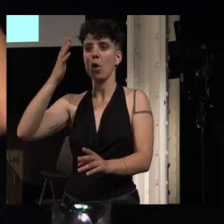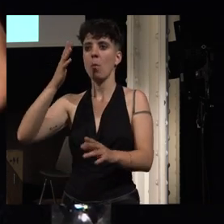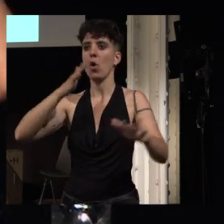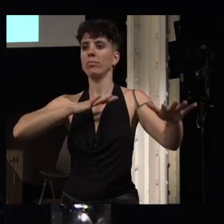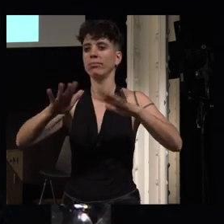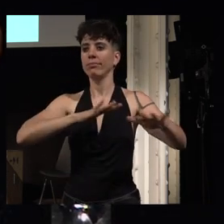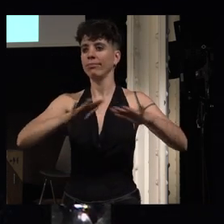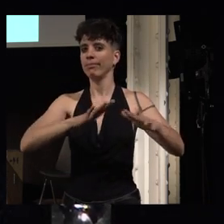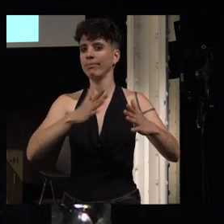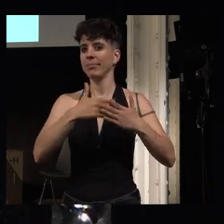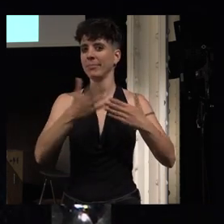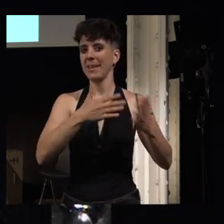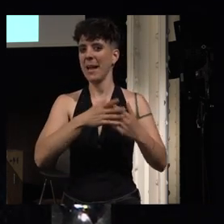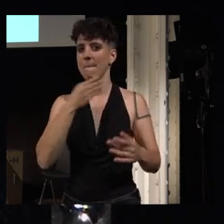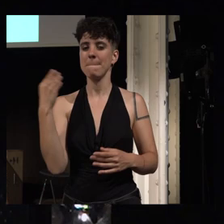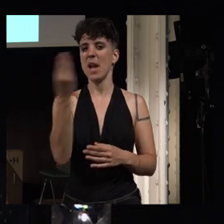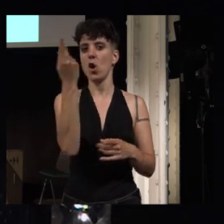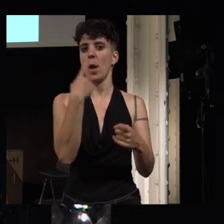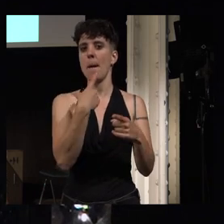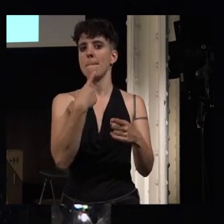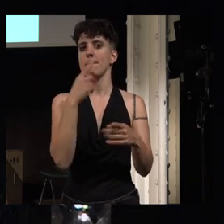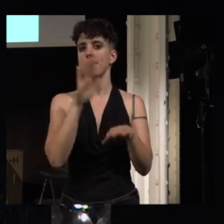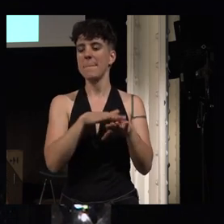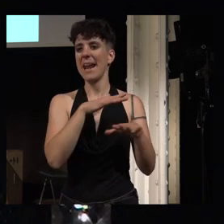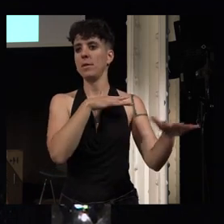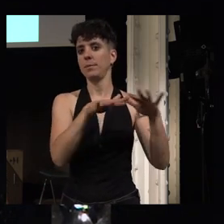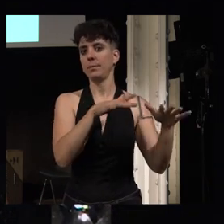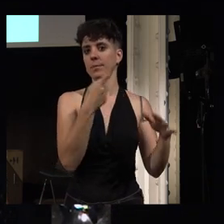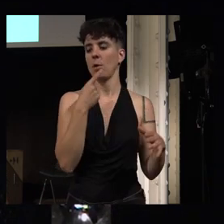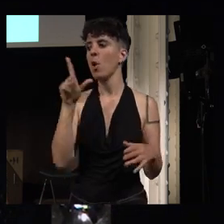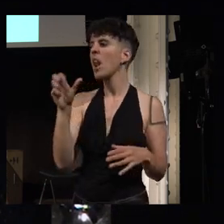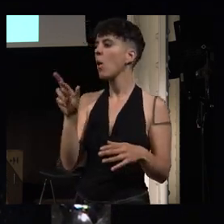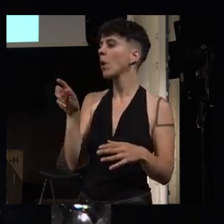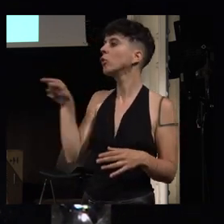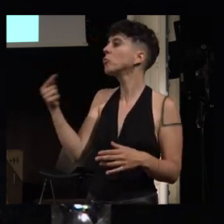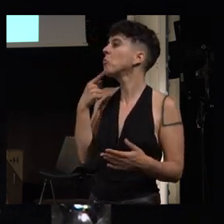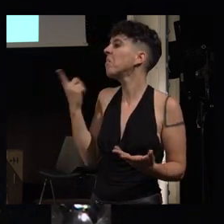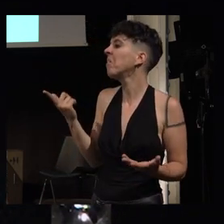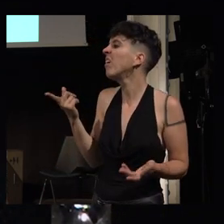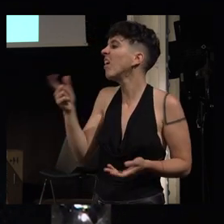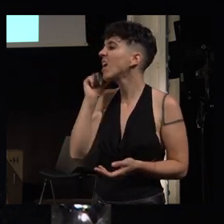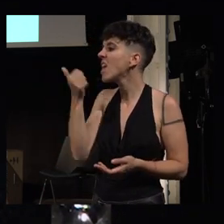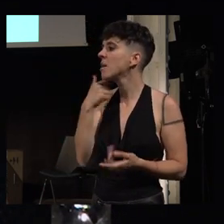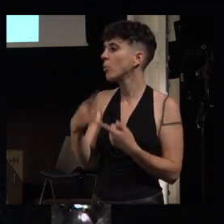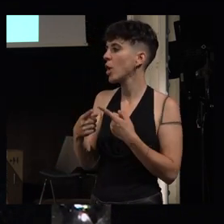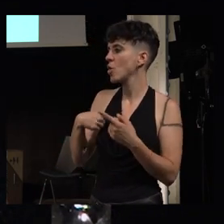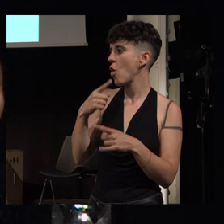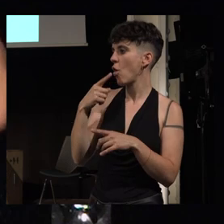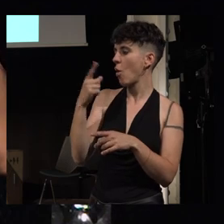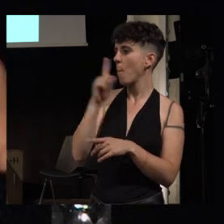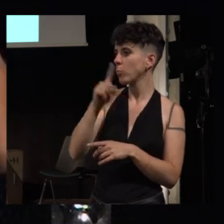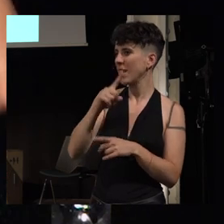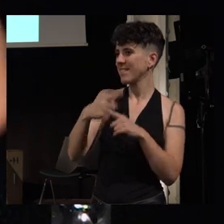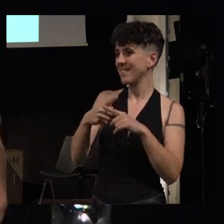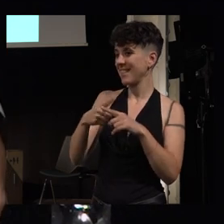ese ayuntamiento pueda ser criticado y mejorar. Que haya gente que le diga a Laura, oye, tipa, yo no sé de qué entidad vienes, ya a mí esto de las putas trans no me suena de nada, es súper importante, pero es